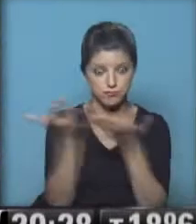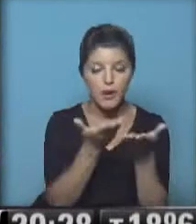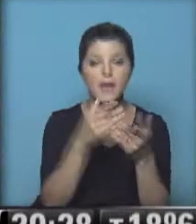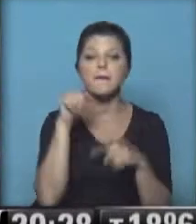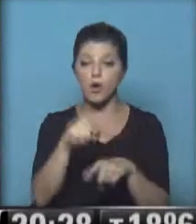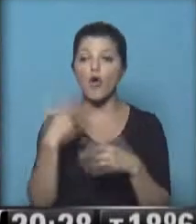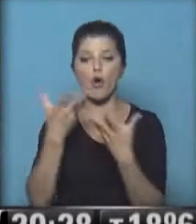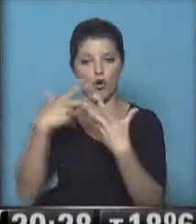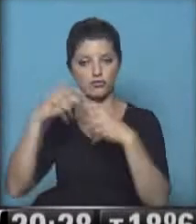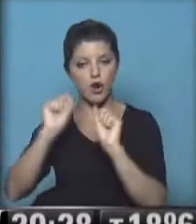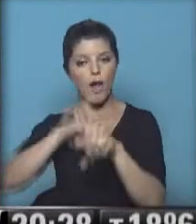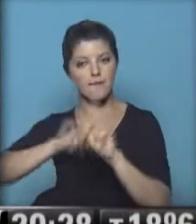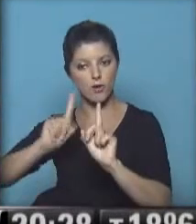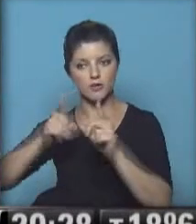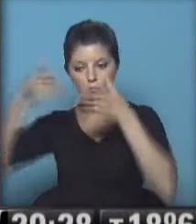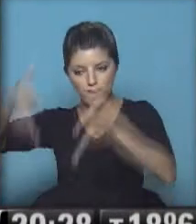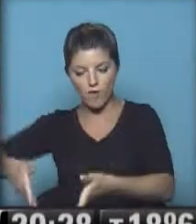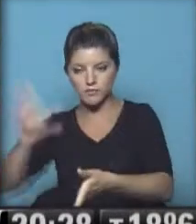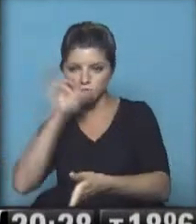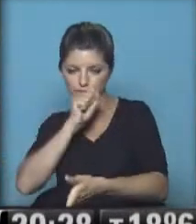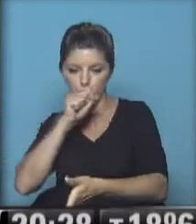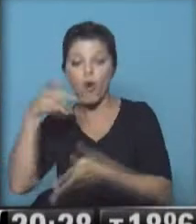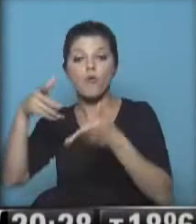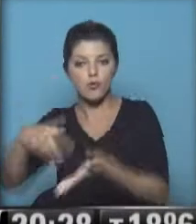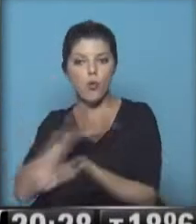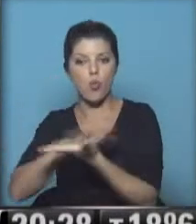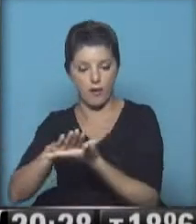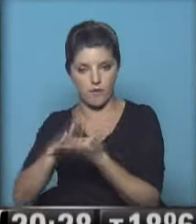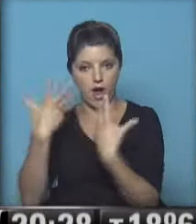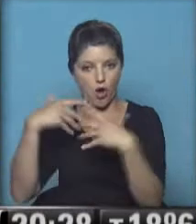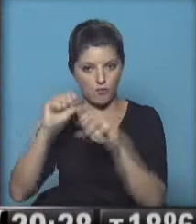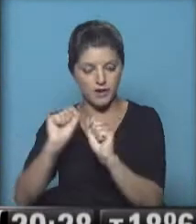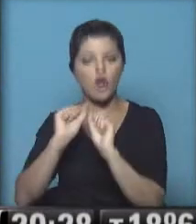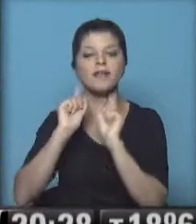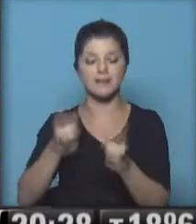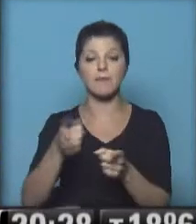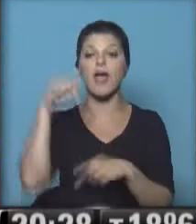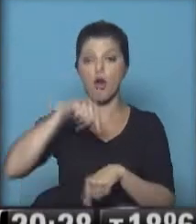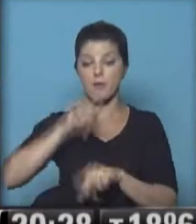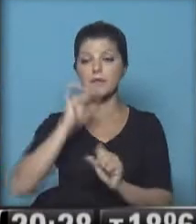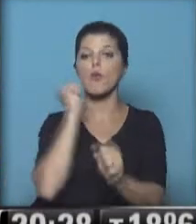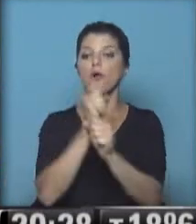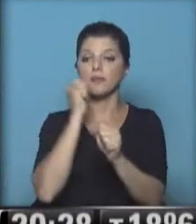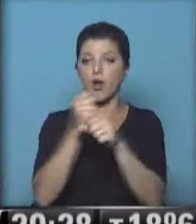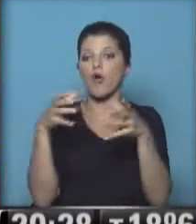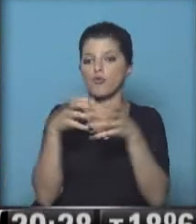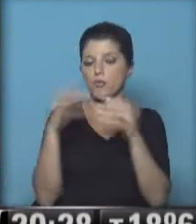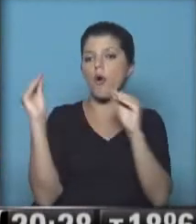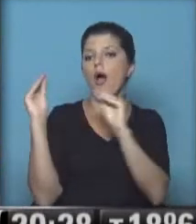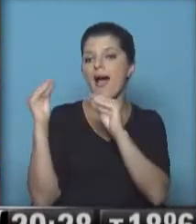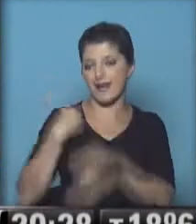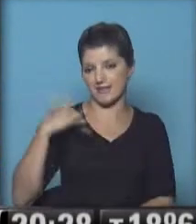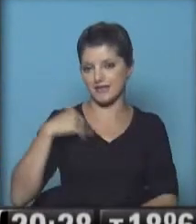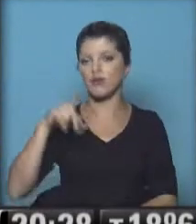nuevos restos en fosas clandestinas y también allí está trabajando en este análisis el equipo argentino de